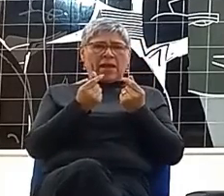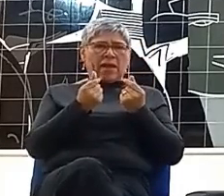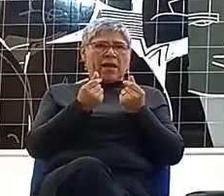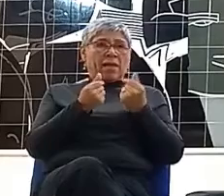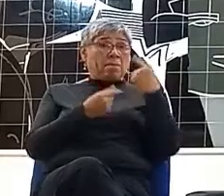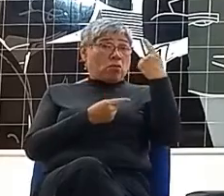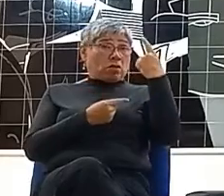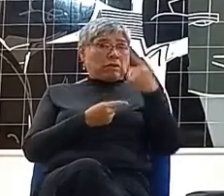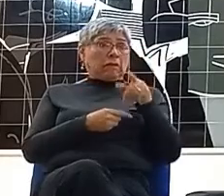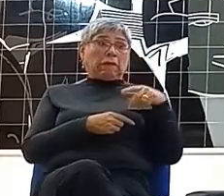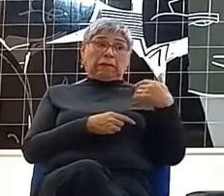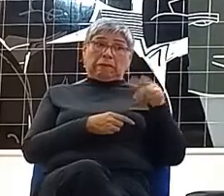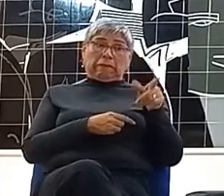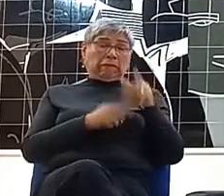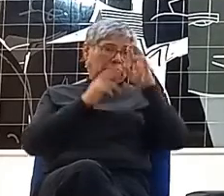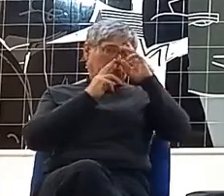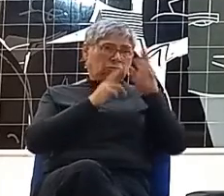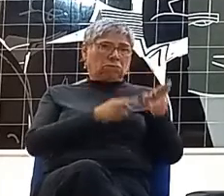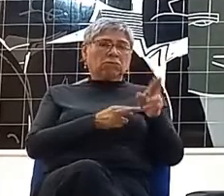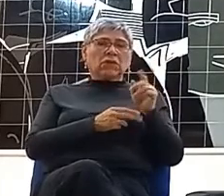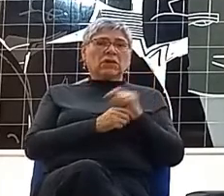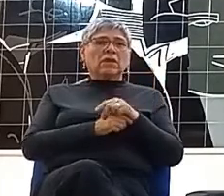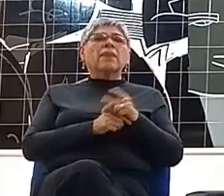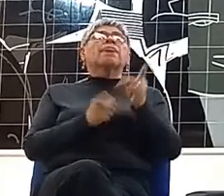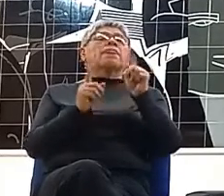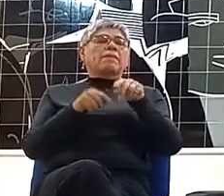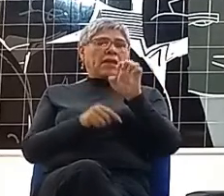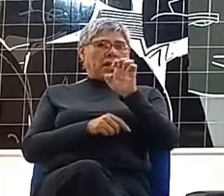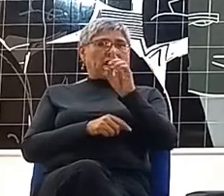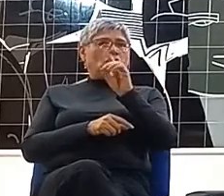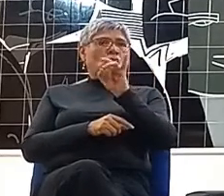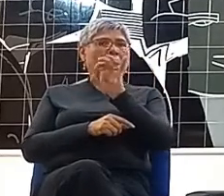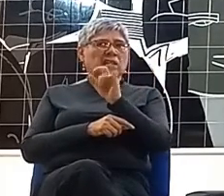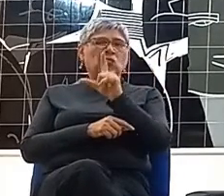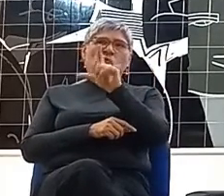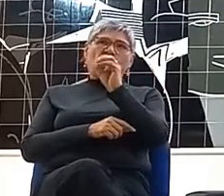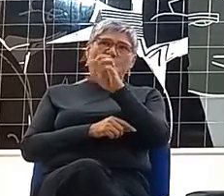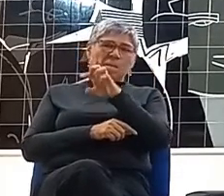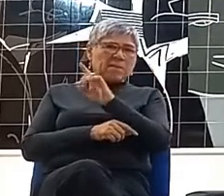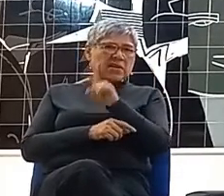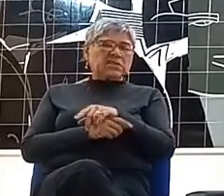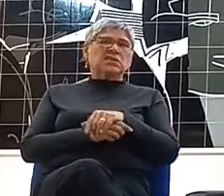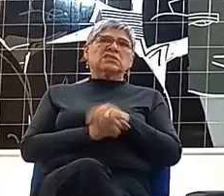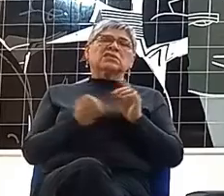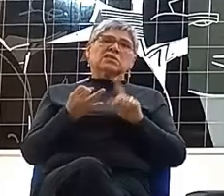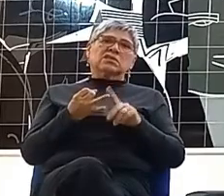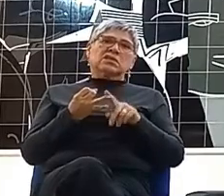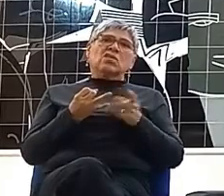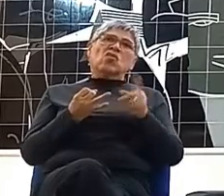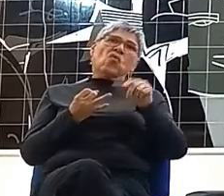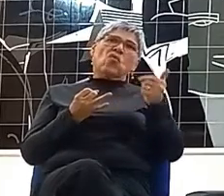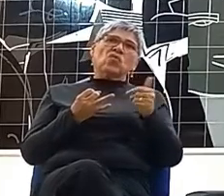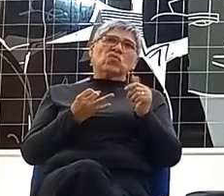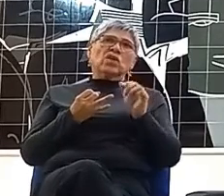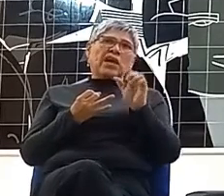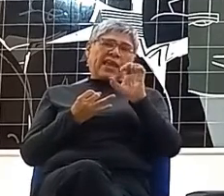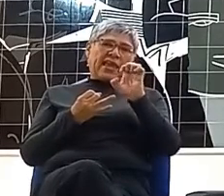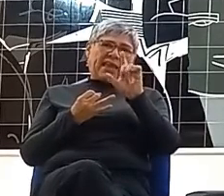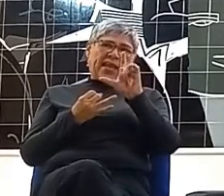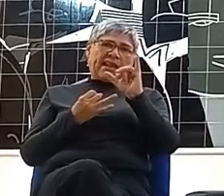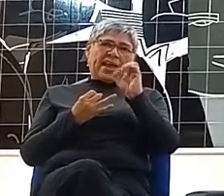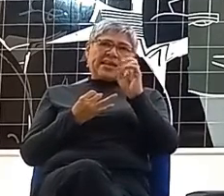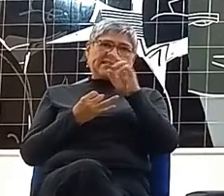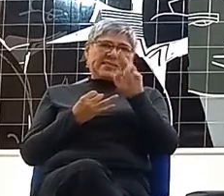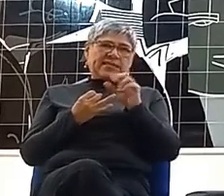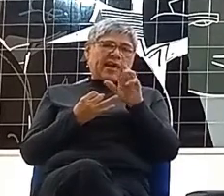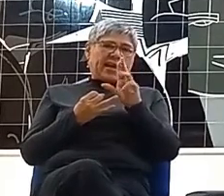hasta el reconocimiento a personas como Eduardo López Aravillo, como Julián Serna Arango.